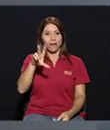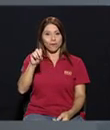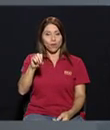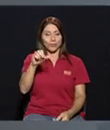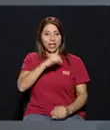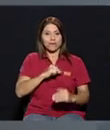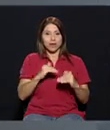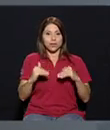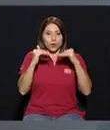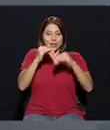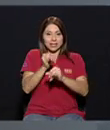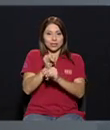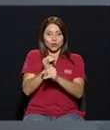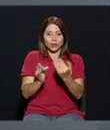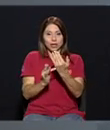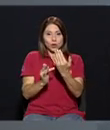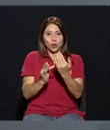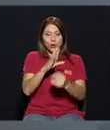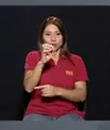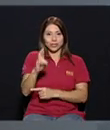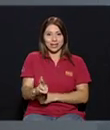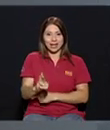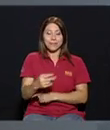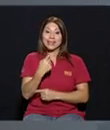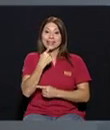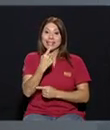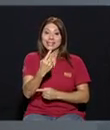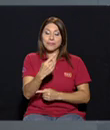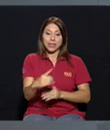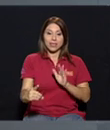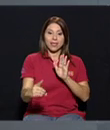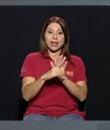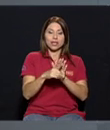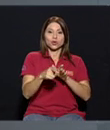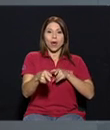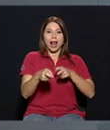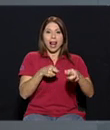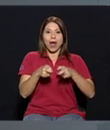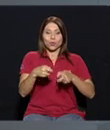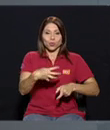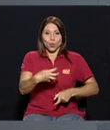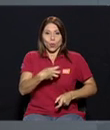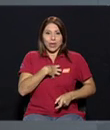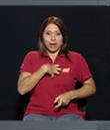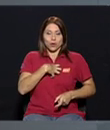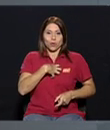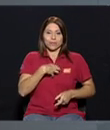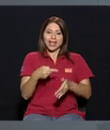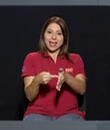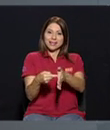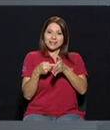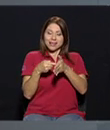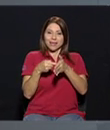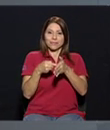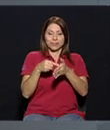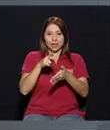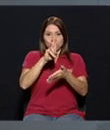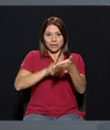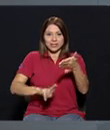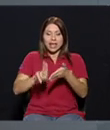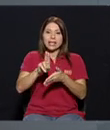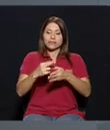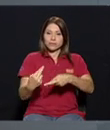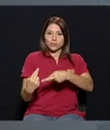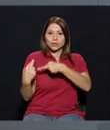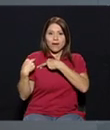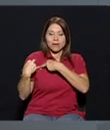Calvo, rector del Instituto Tecnológico de Costa Rica, asegura que el derecho al autogobierno exige a las universidades ser muy responsables en el